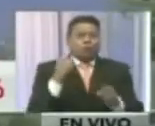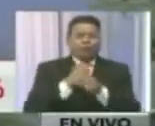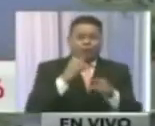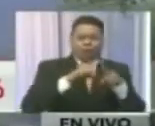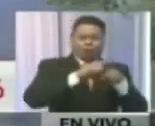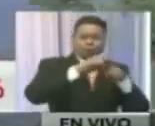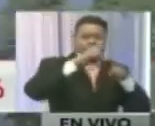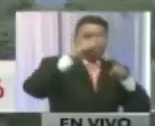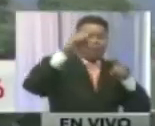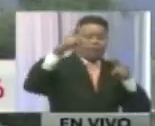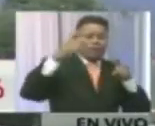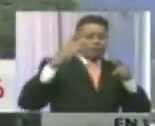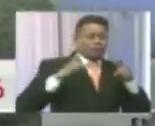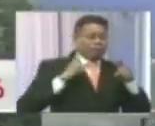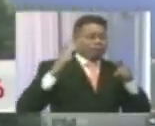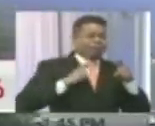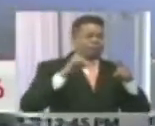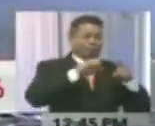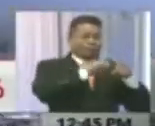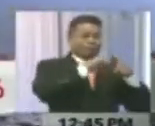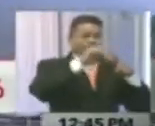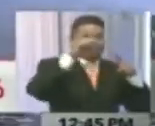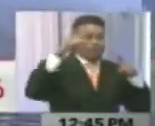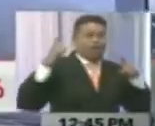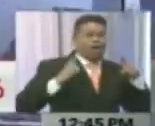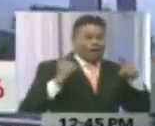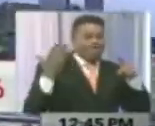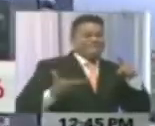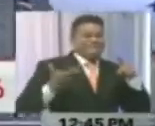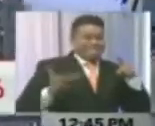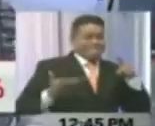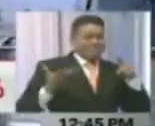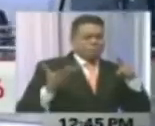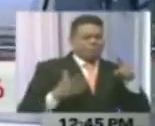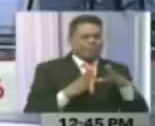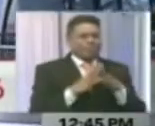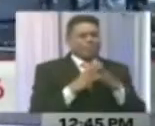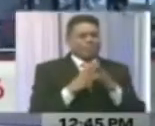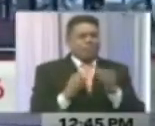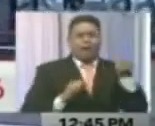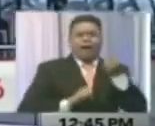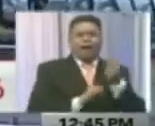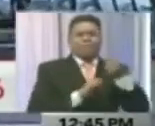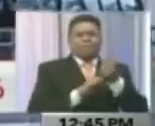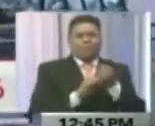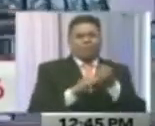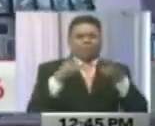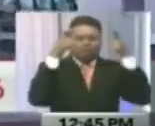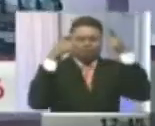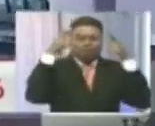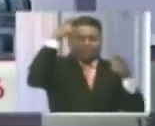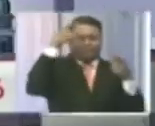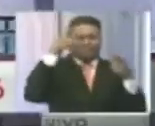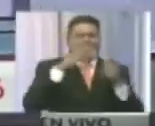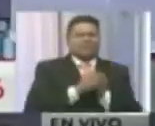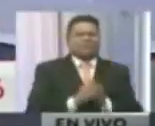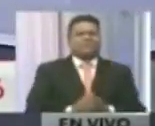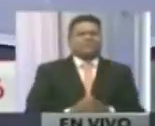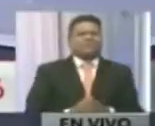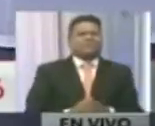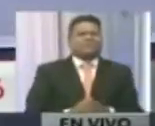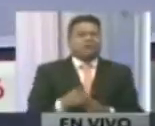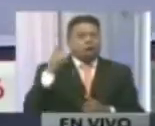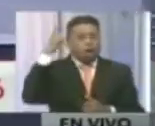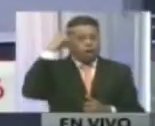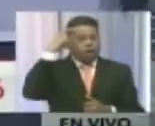fue hecha con el amor, con el cariño y con todo el apoyo de nuestro comandante Hugo Rafael Chávez Frías. El día